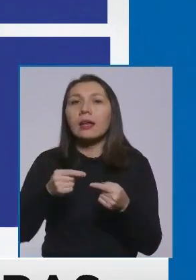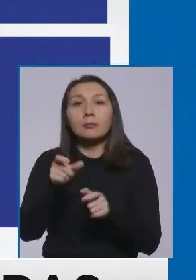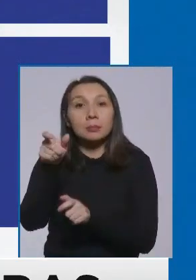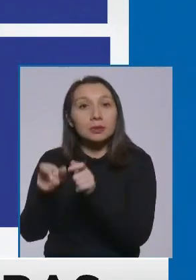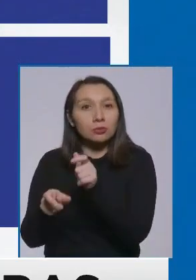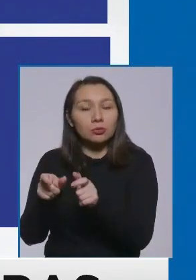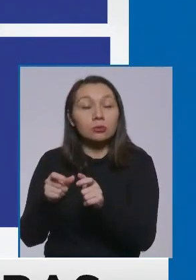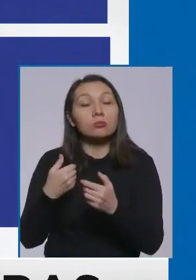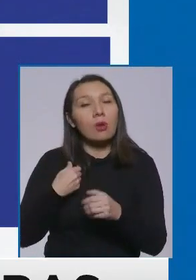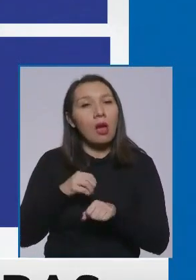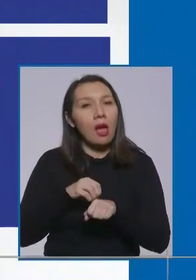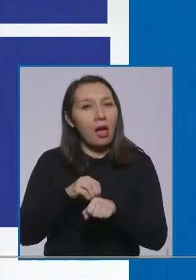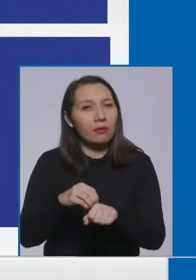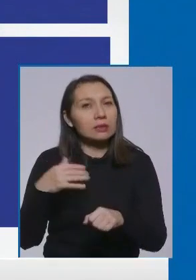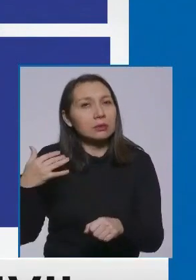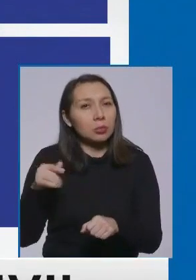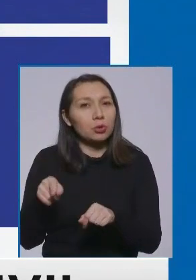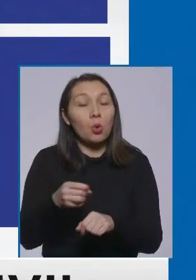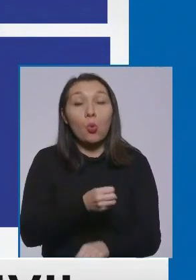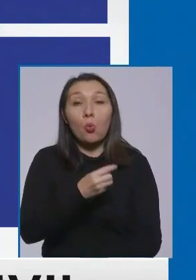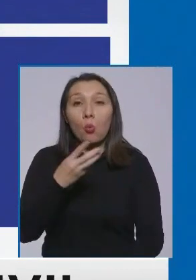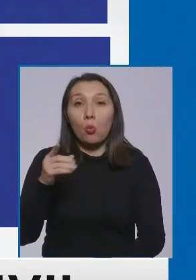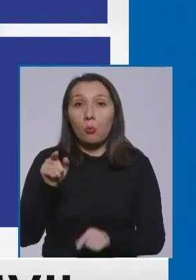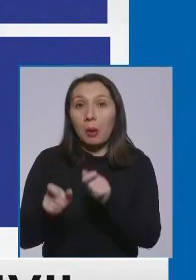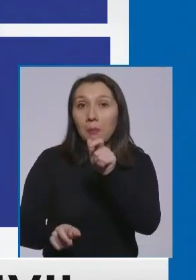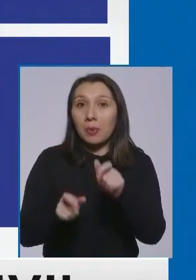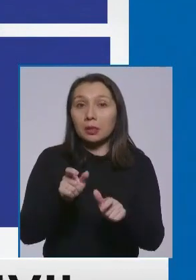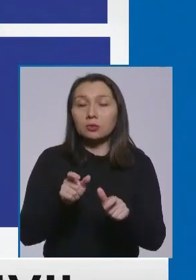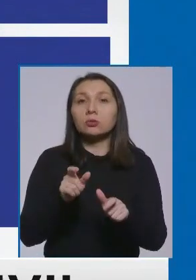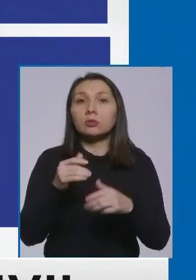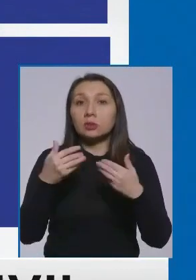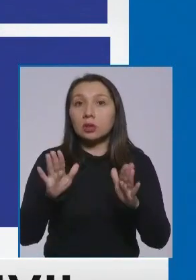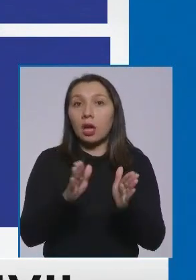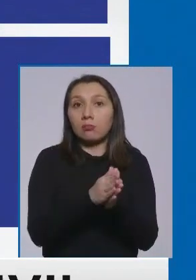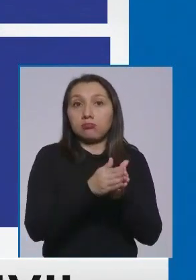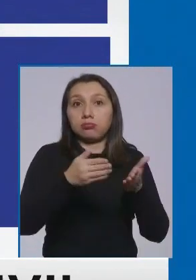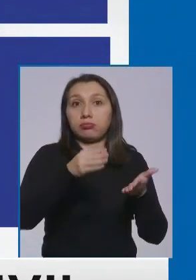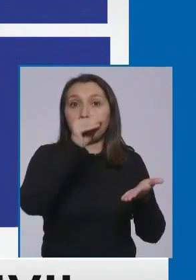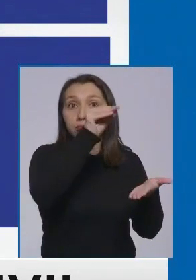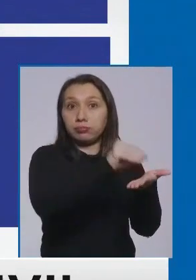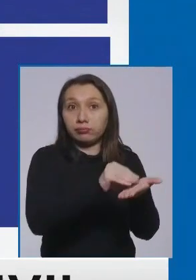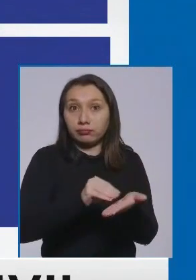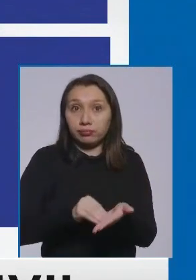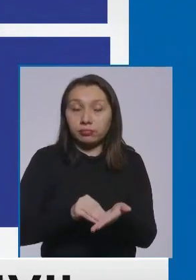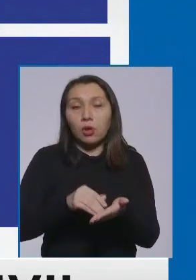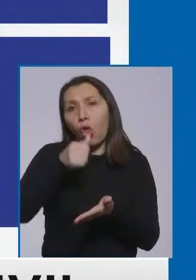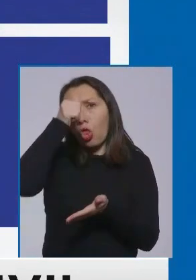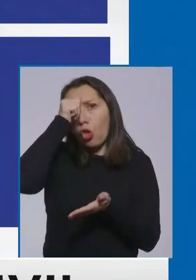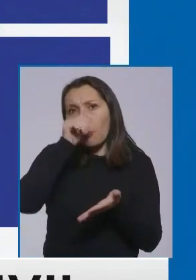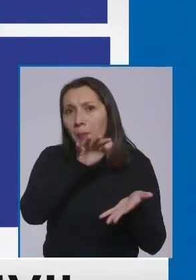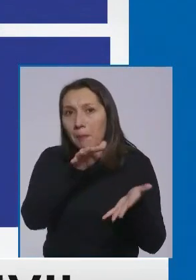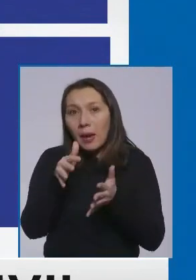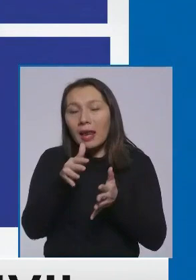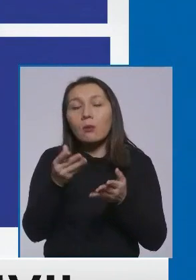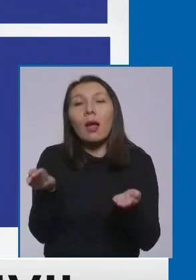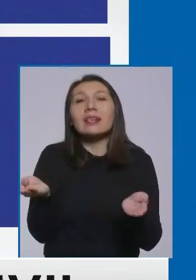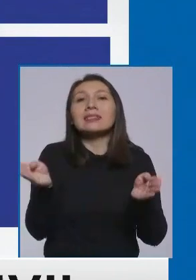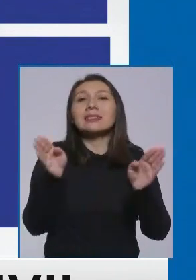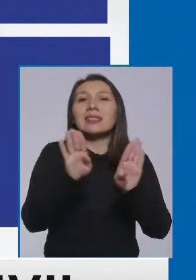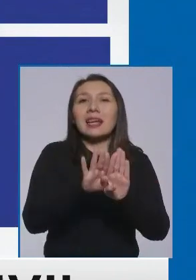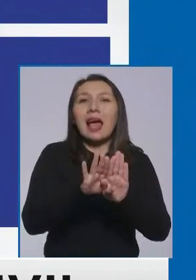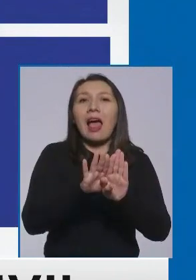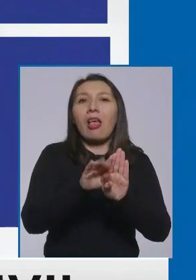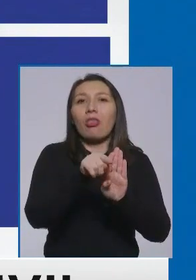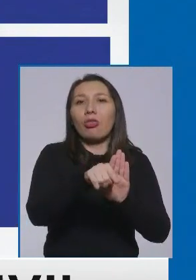quiero hacer una alerta en relación a estos números que son aquellas personas que han sido inscritas probablemente durante el día domingo porque se cierra